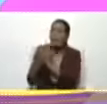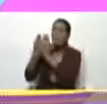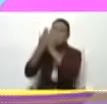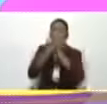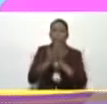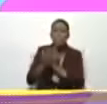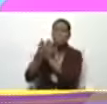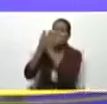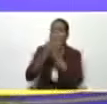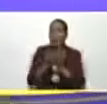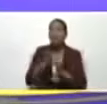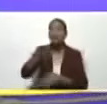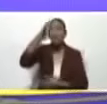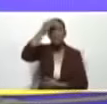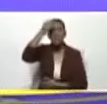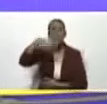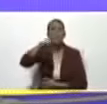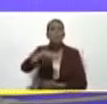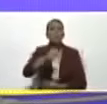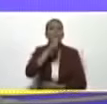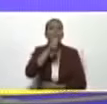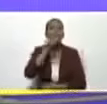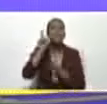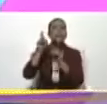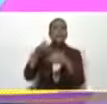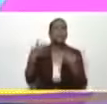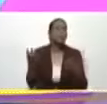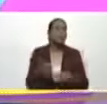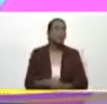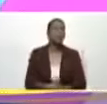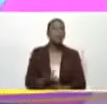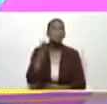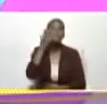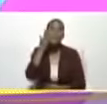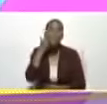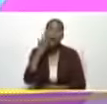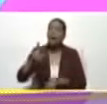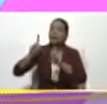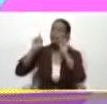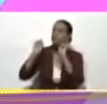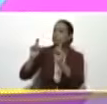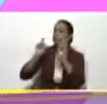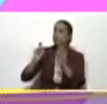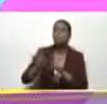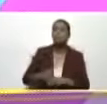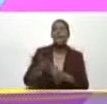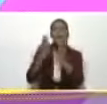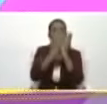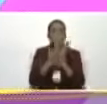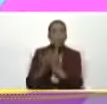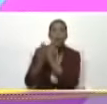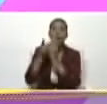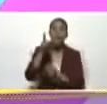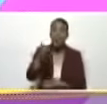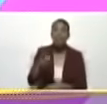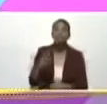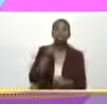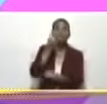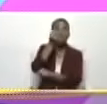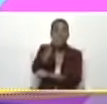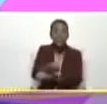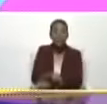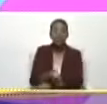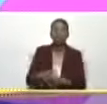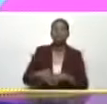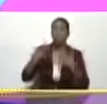estudios y eso lo aprendiste tú de dónde Bueno mi mamá siempre me inculcó eso ser estudioso ya que ella se graduó de